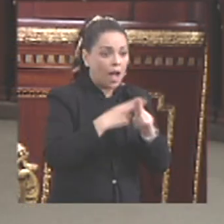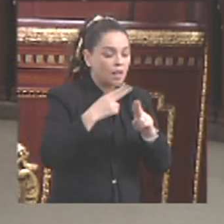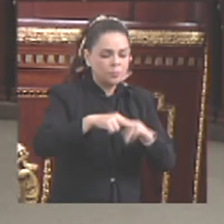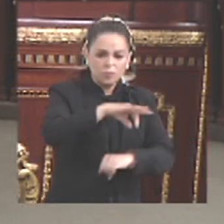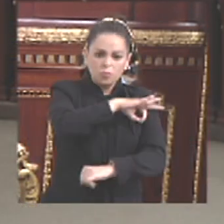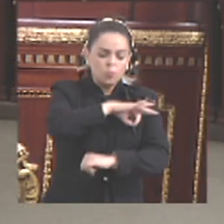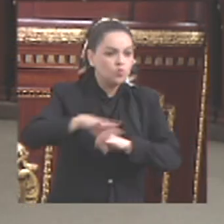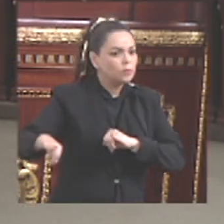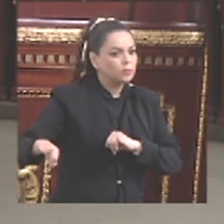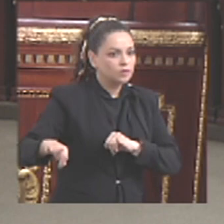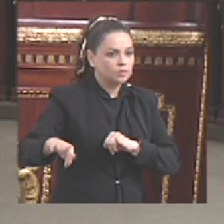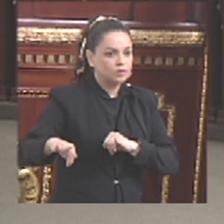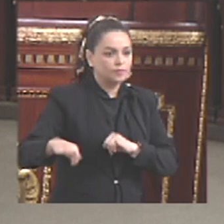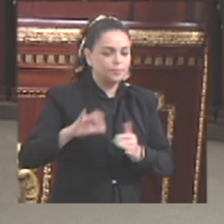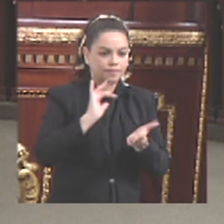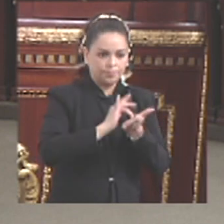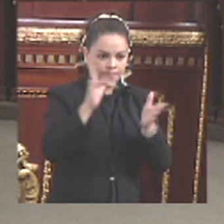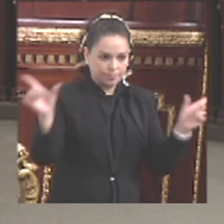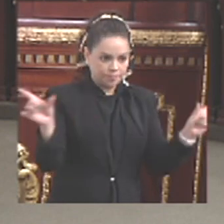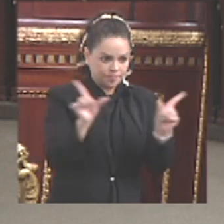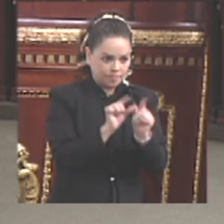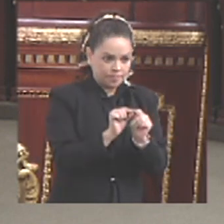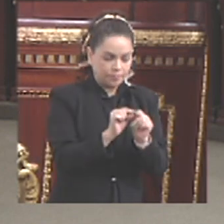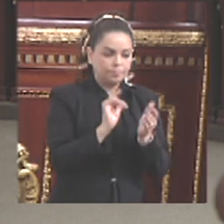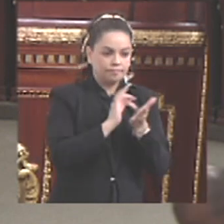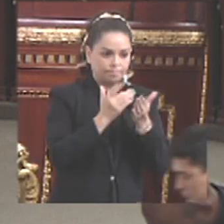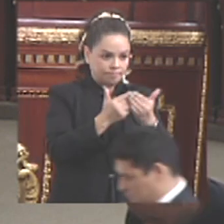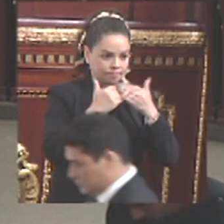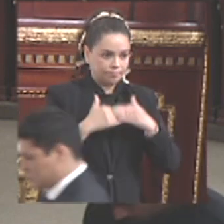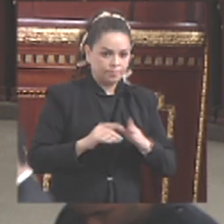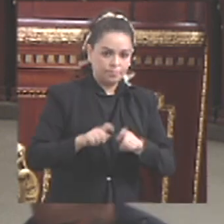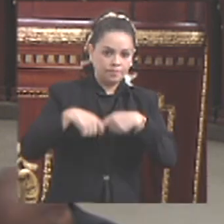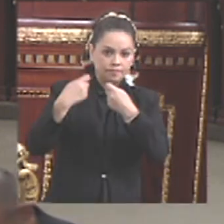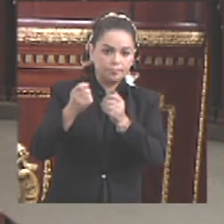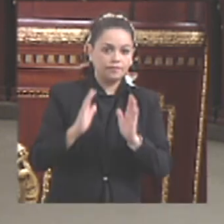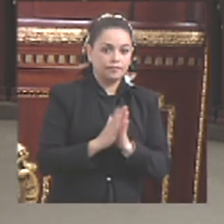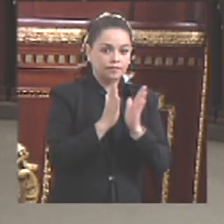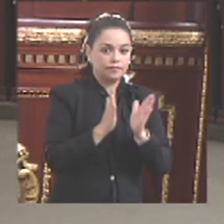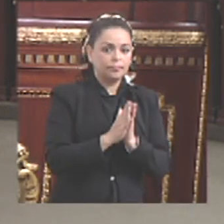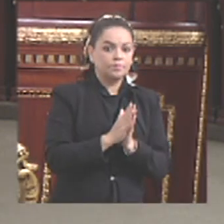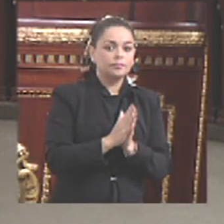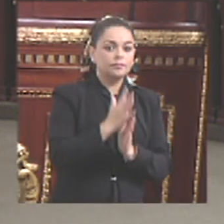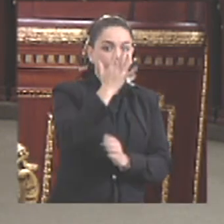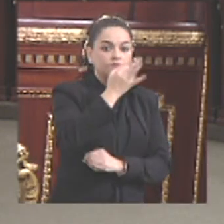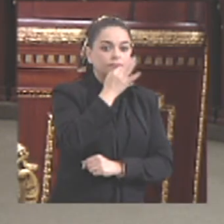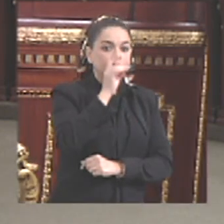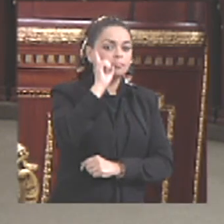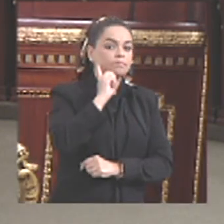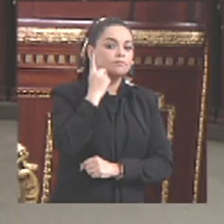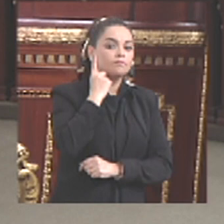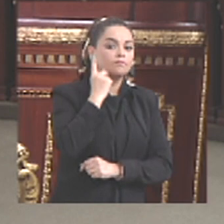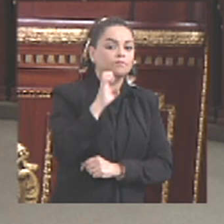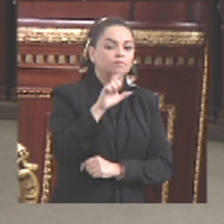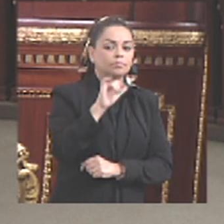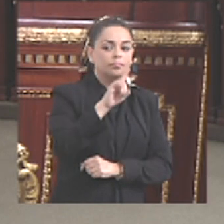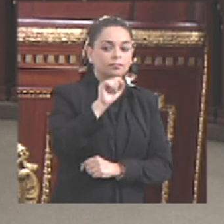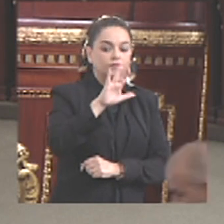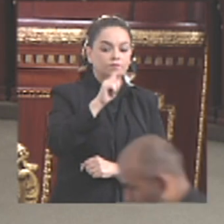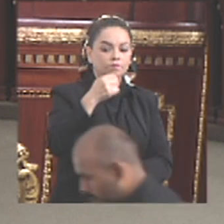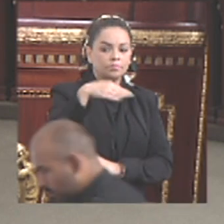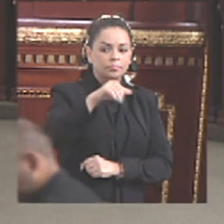Gracias, diputado. Se concede ahora el uso de la palabra hasta por 5 minutos a la diputada Elizabeth Mateos Hernández, integrante de la